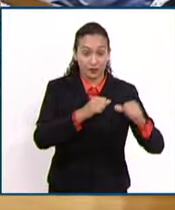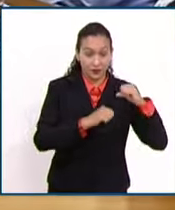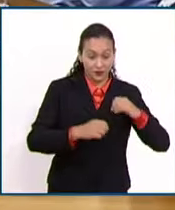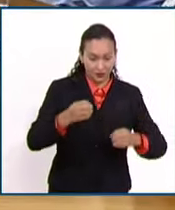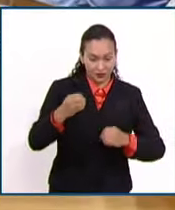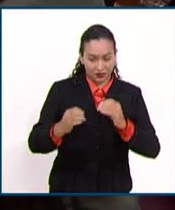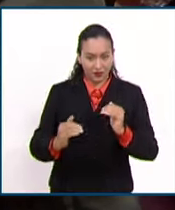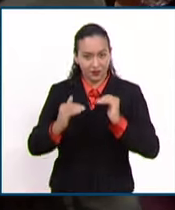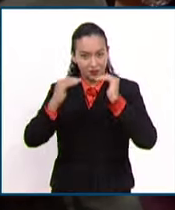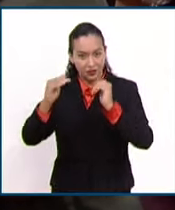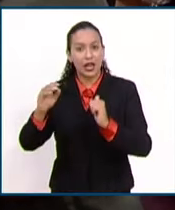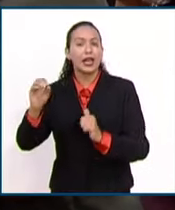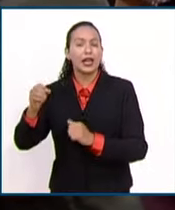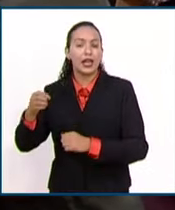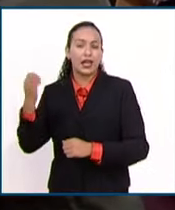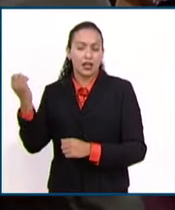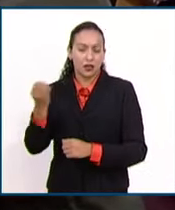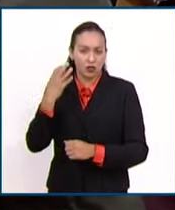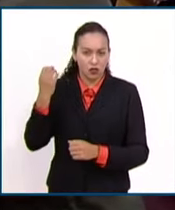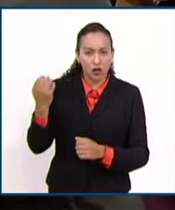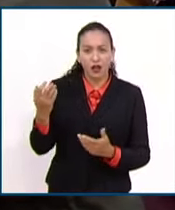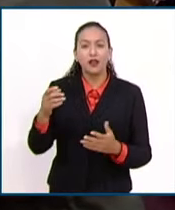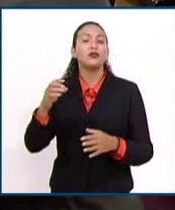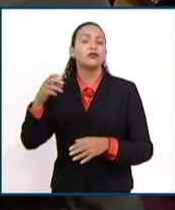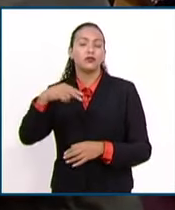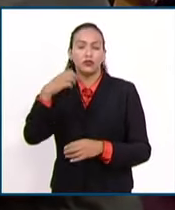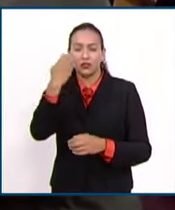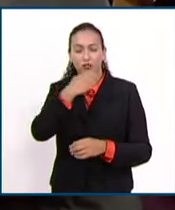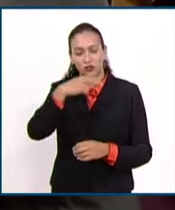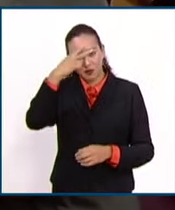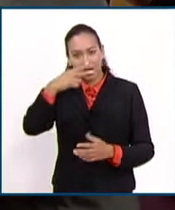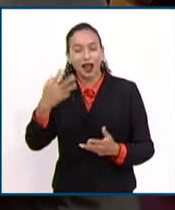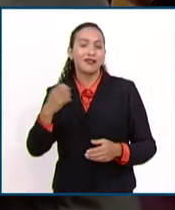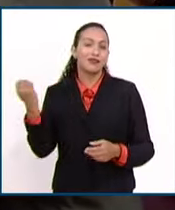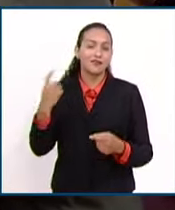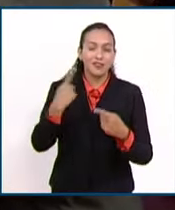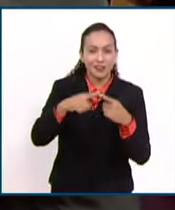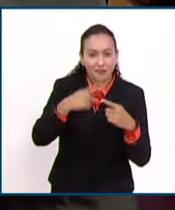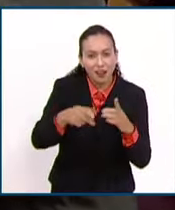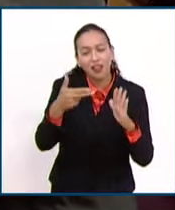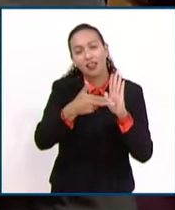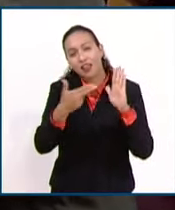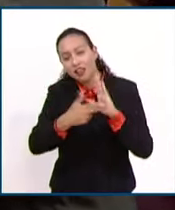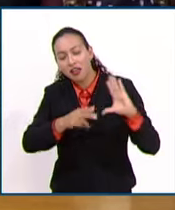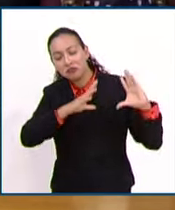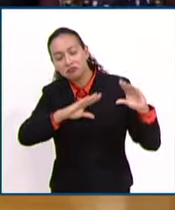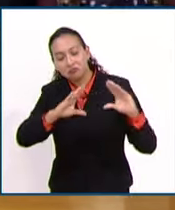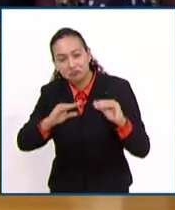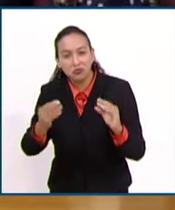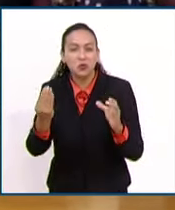realizarán seminarios, congresos, concursos, conferencias, coloquios, simposios,